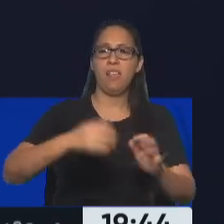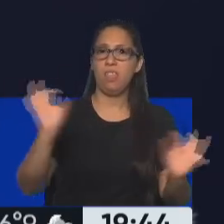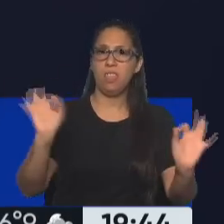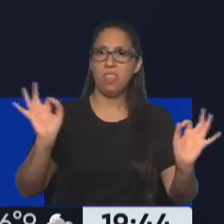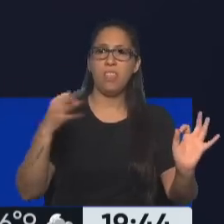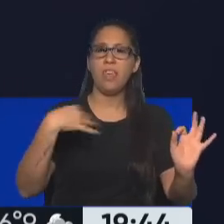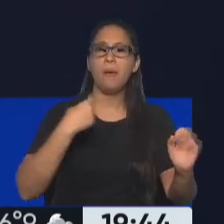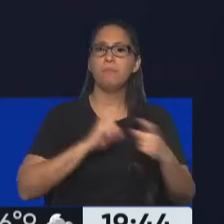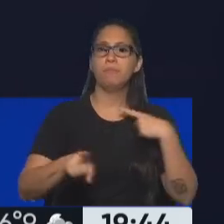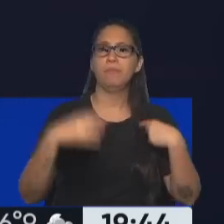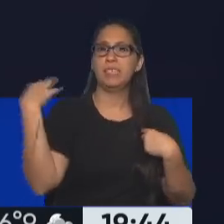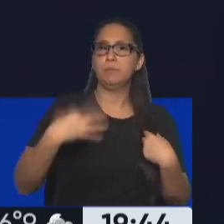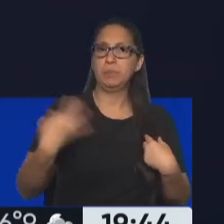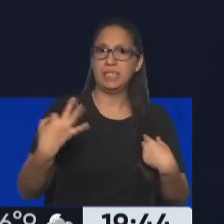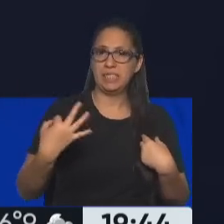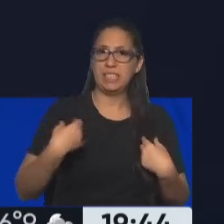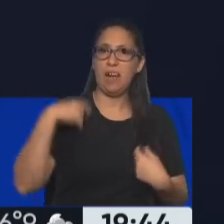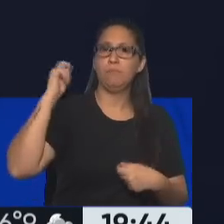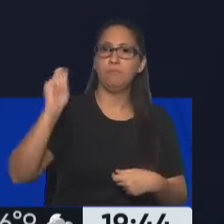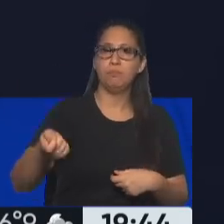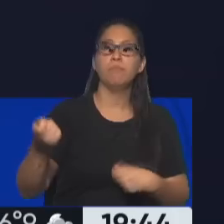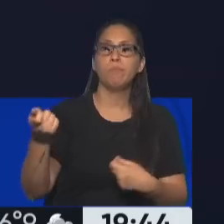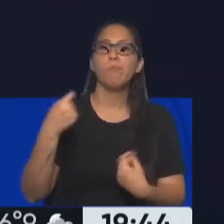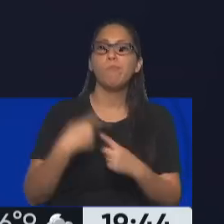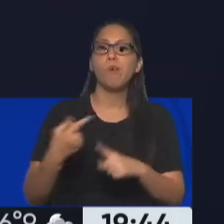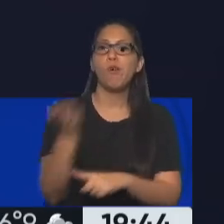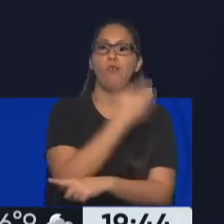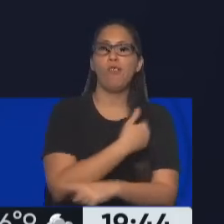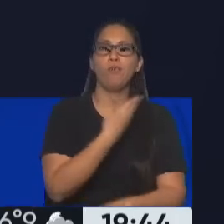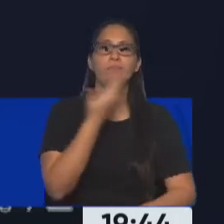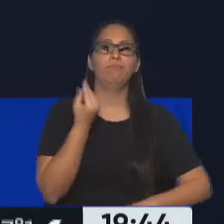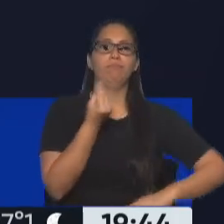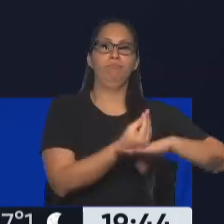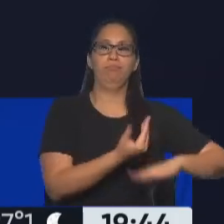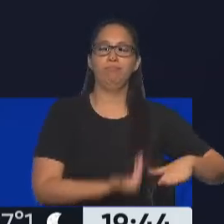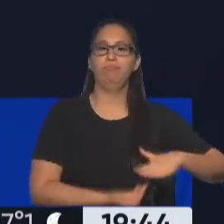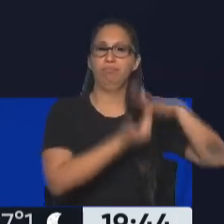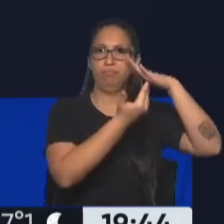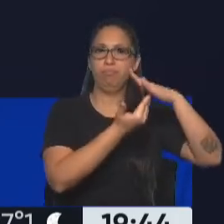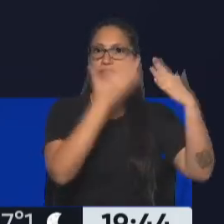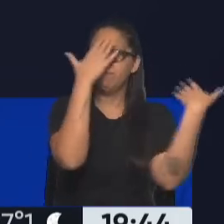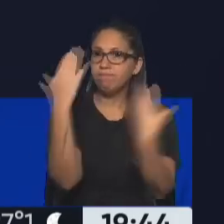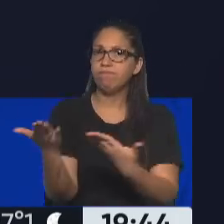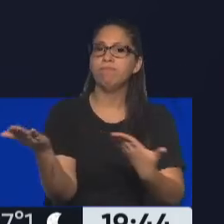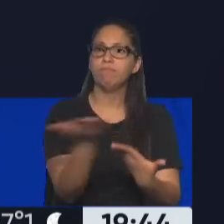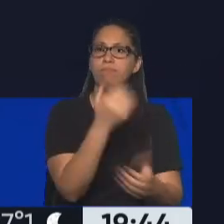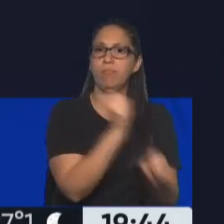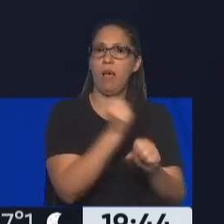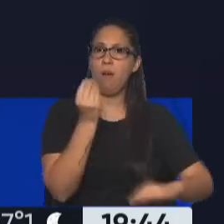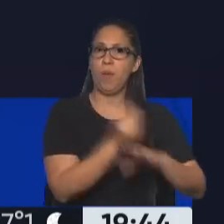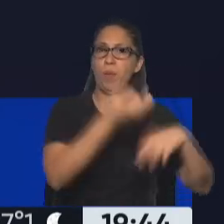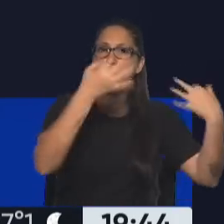con carácter excepcional y extraordinario como contraprestación al honor, el mérito y el buen desempeño en el